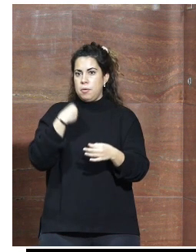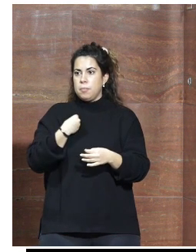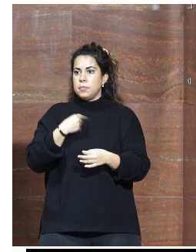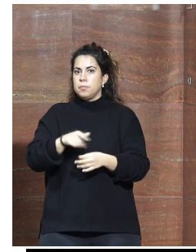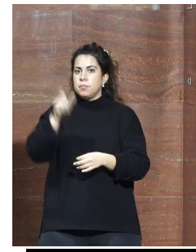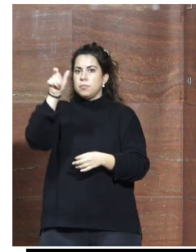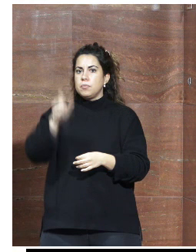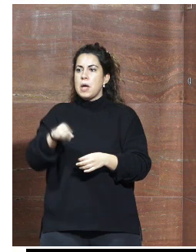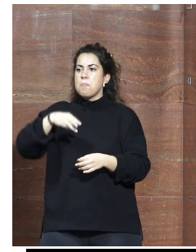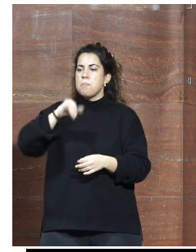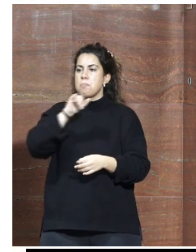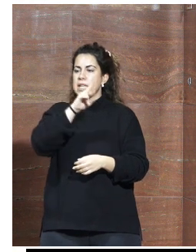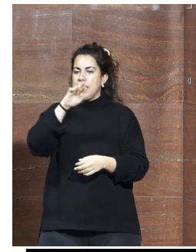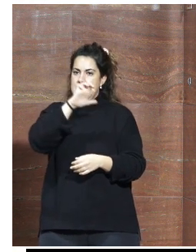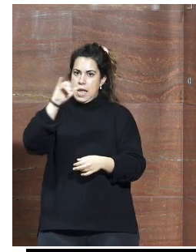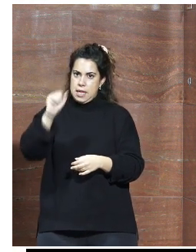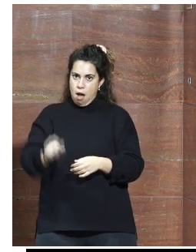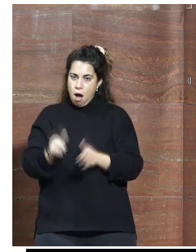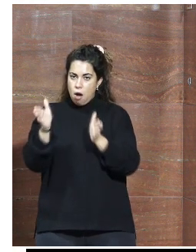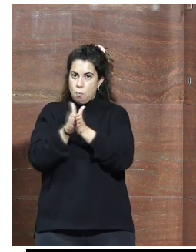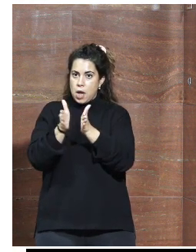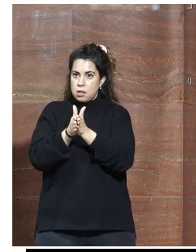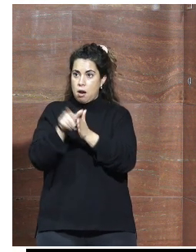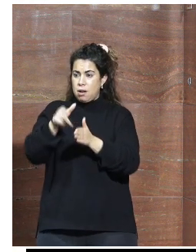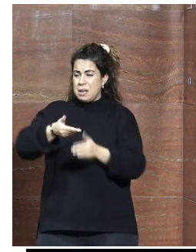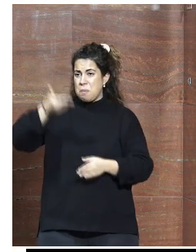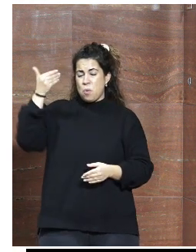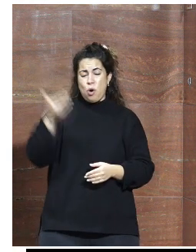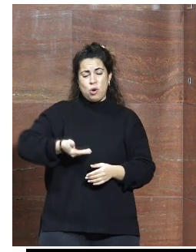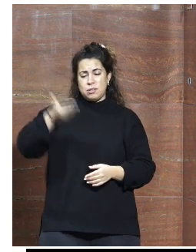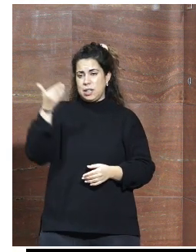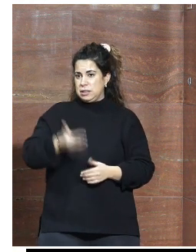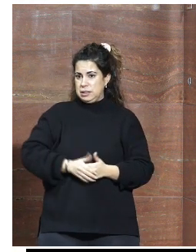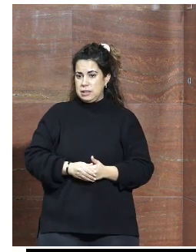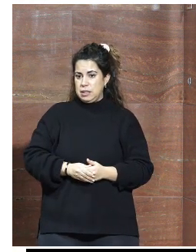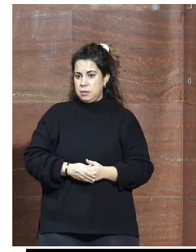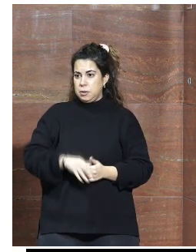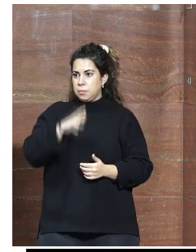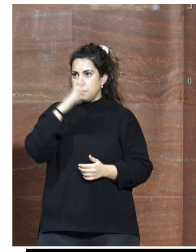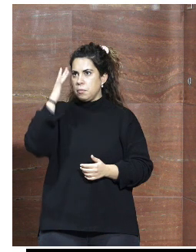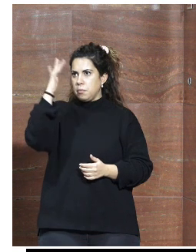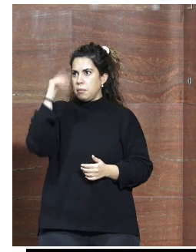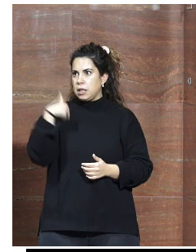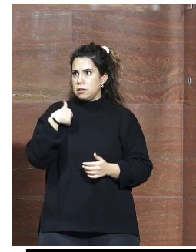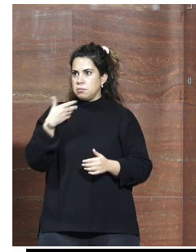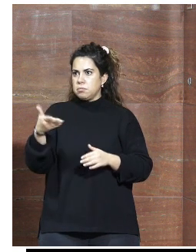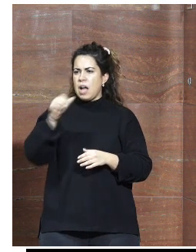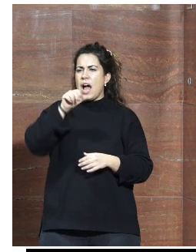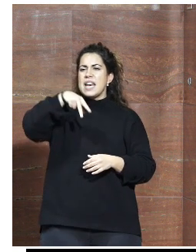compañera, la Mireia Garrido. Claro, es fundamental porque cuando, por ejemplo, implementamos en Navilens,